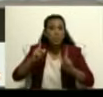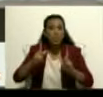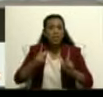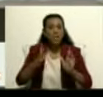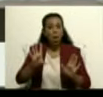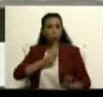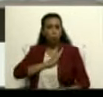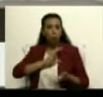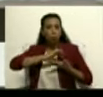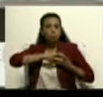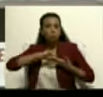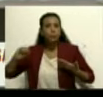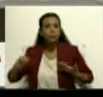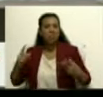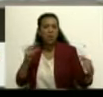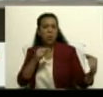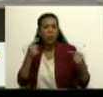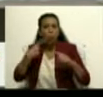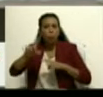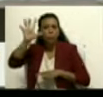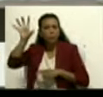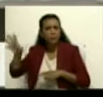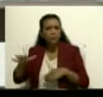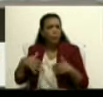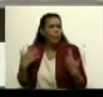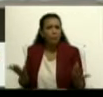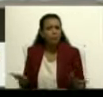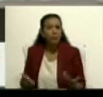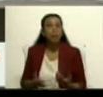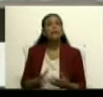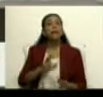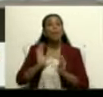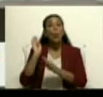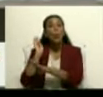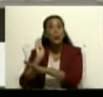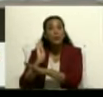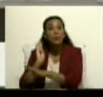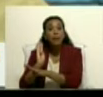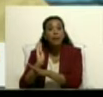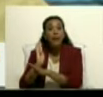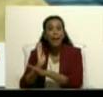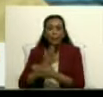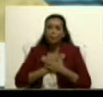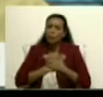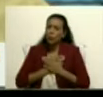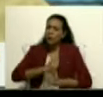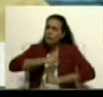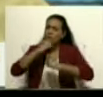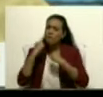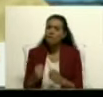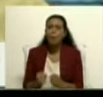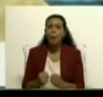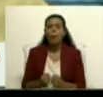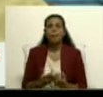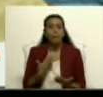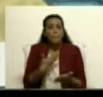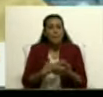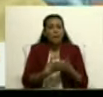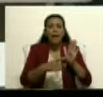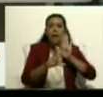nos pertenece sea disputado por otras naciones. Debemos protegerla con todas nuestras fuerzas y con todos nuestros